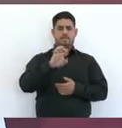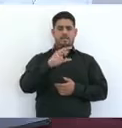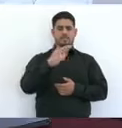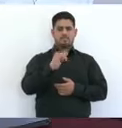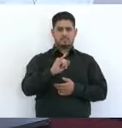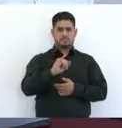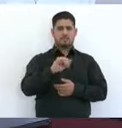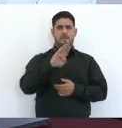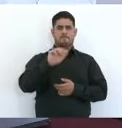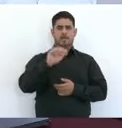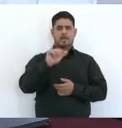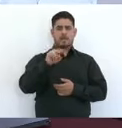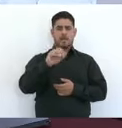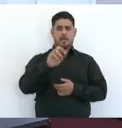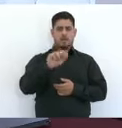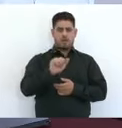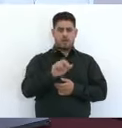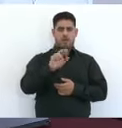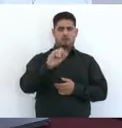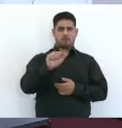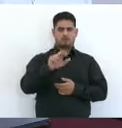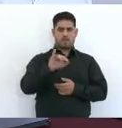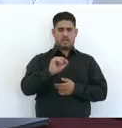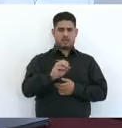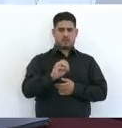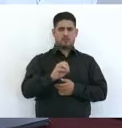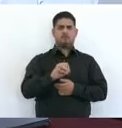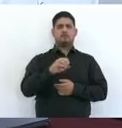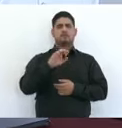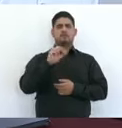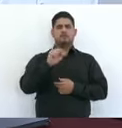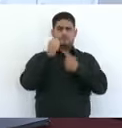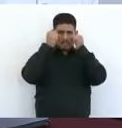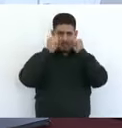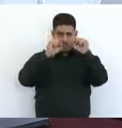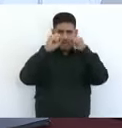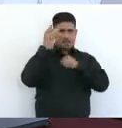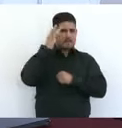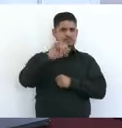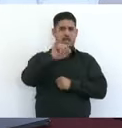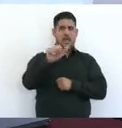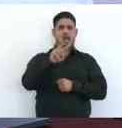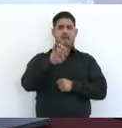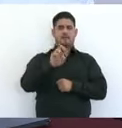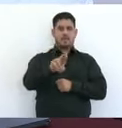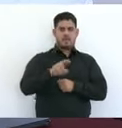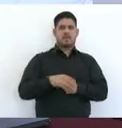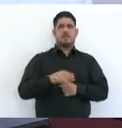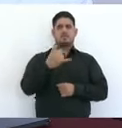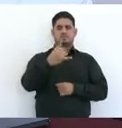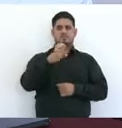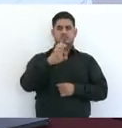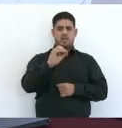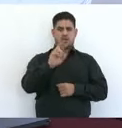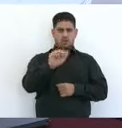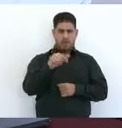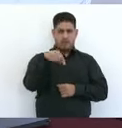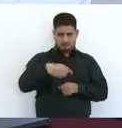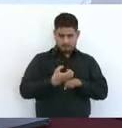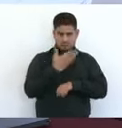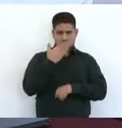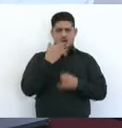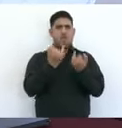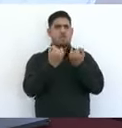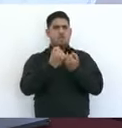Ónavas, Quiriego, Rosario, Zaguaripa, San Javier, Soyopa y Yécora, en Sonora,